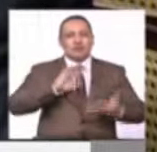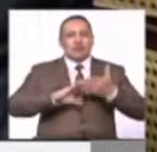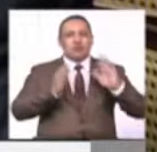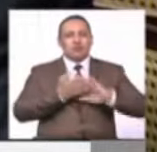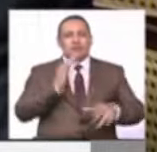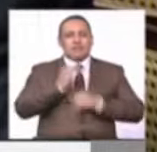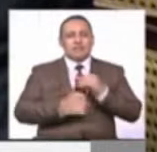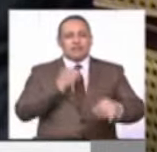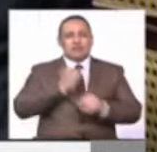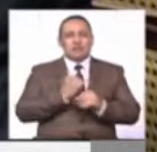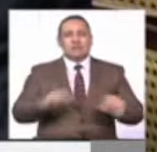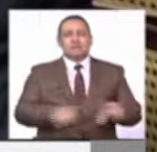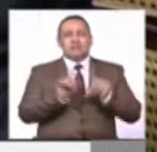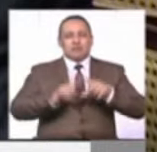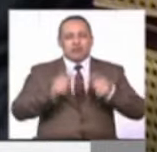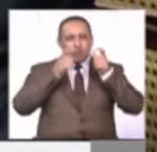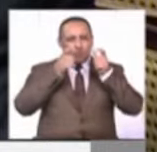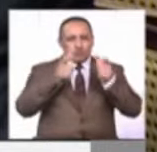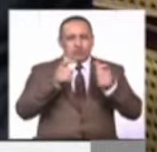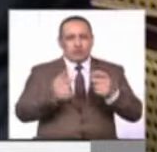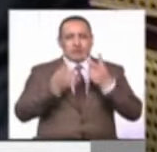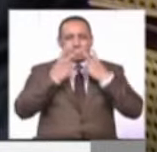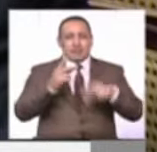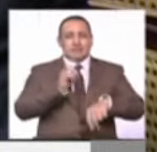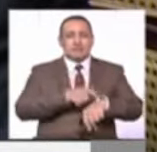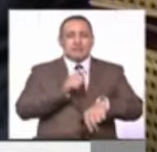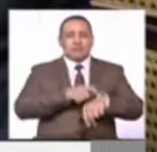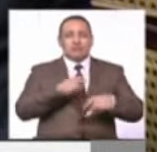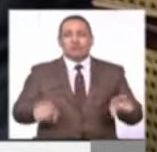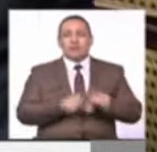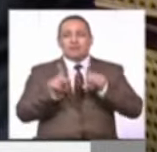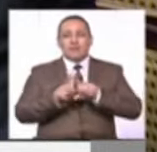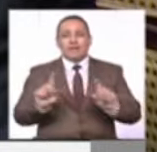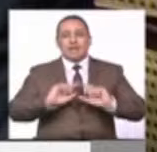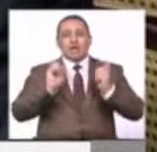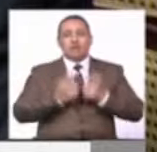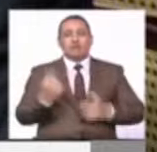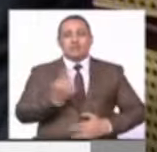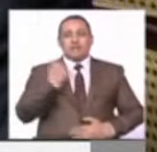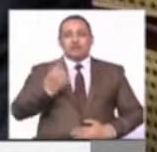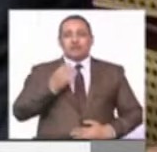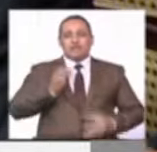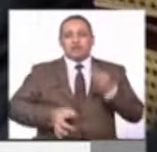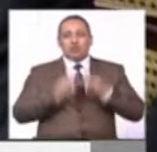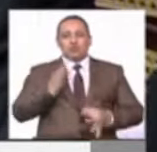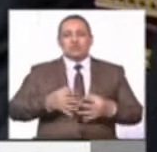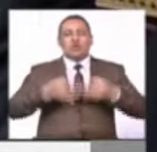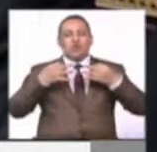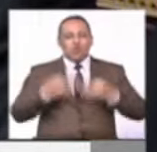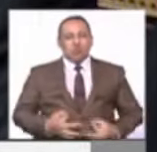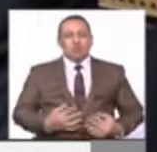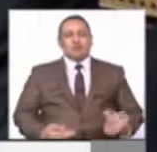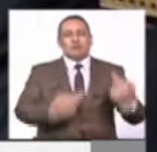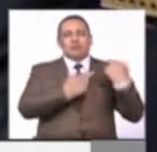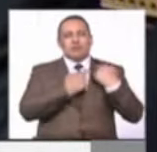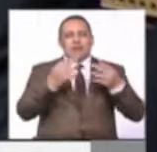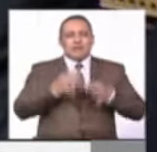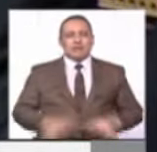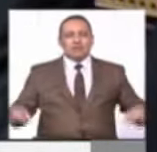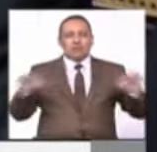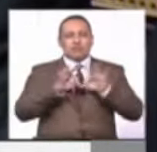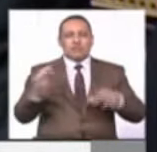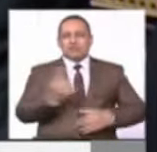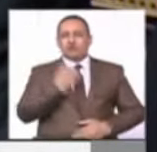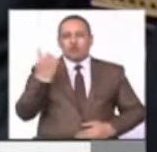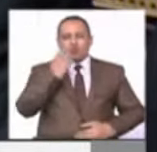internacional nos están observando en este momento ya que la junta Nacional de Justicia cumple un rol clave en nuestra